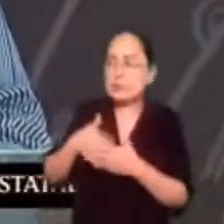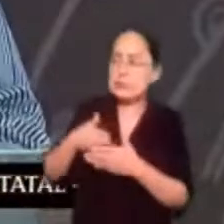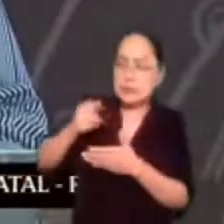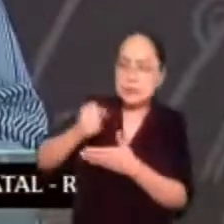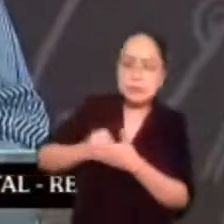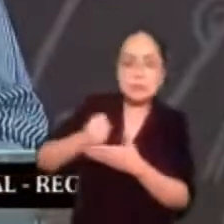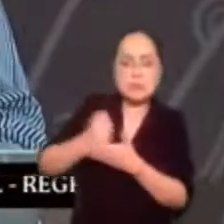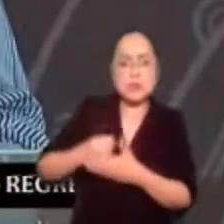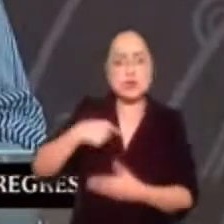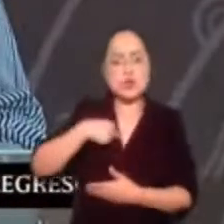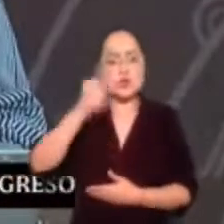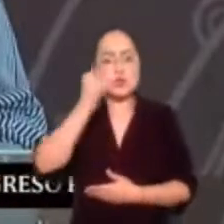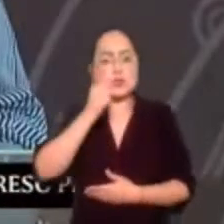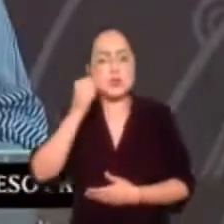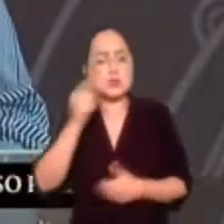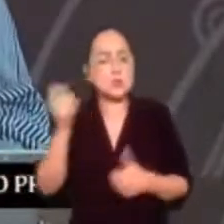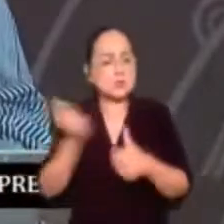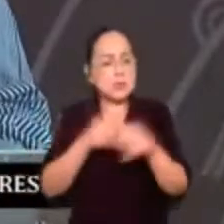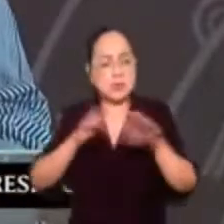evitar eso.